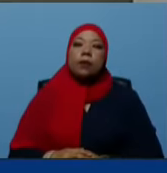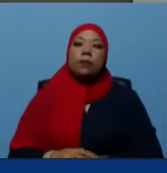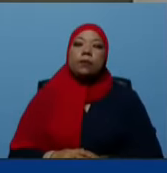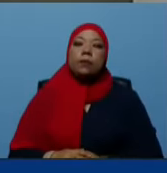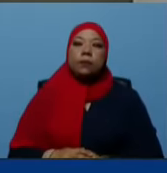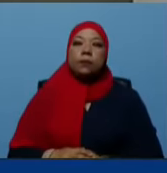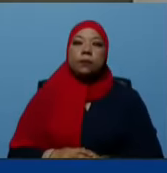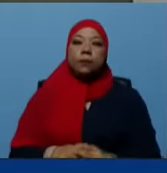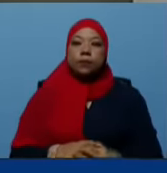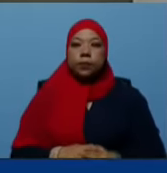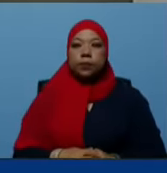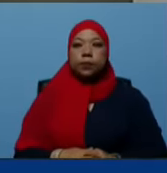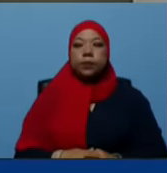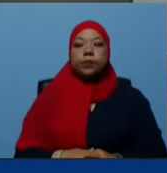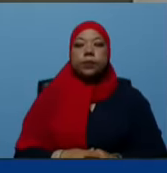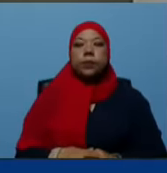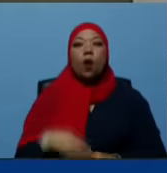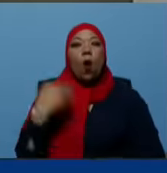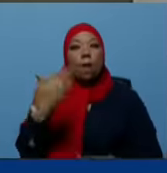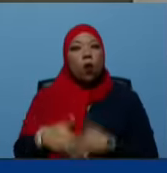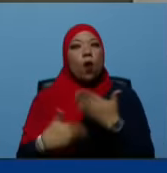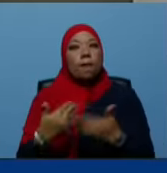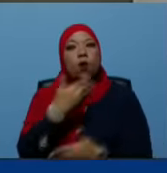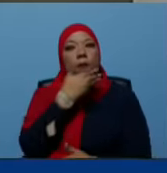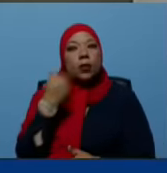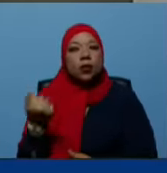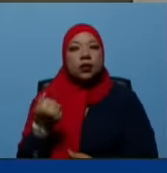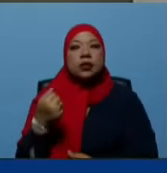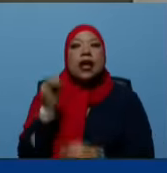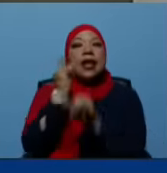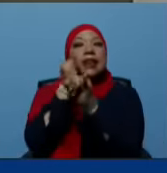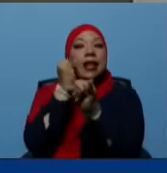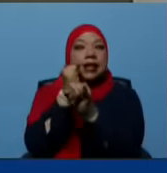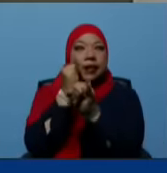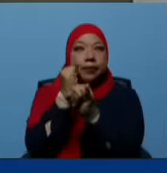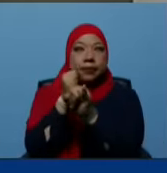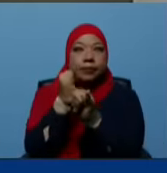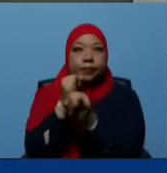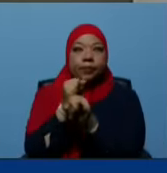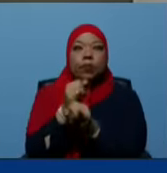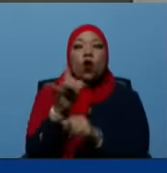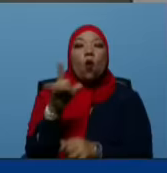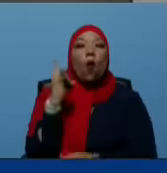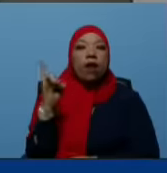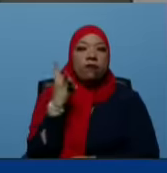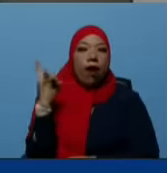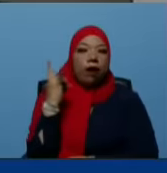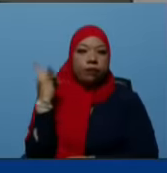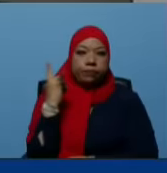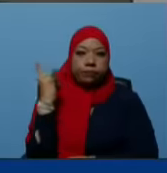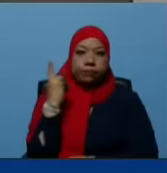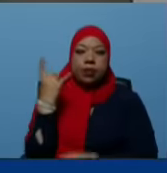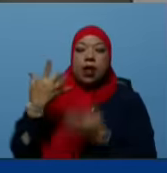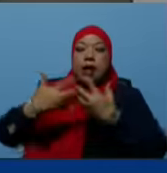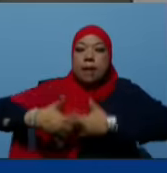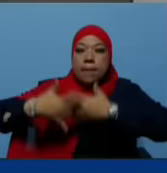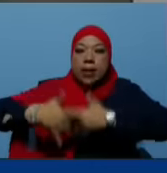y bueno, vamos restableciendo el servicio de internet igualmente, las